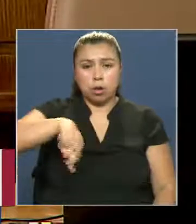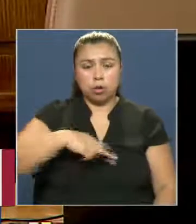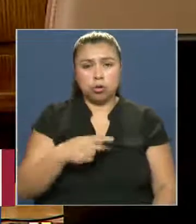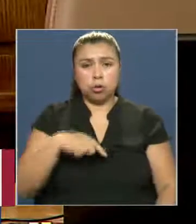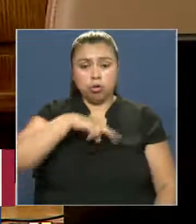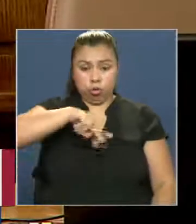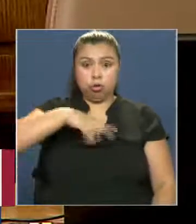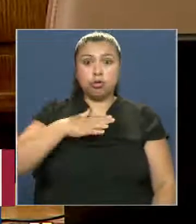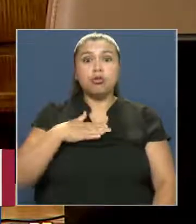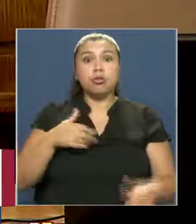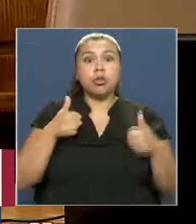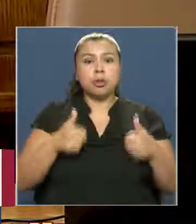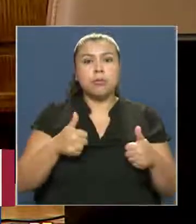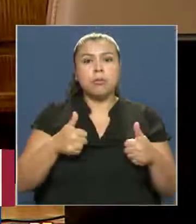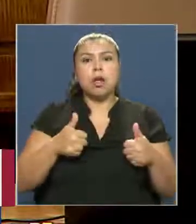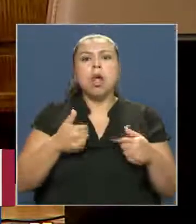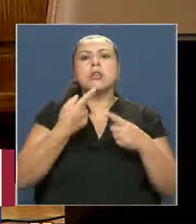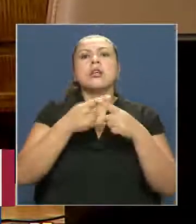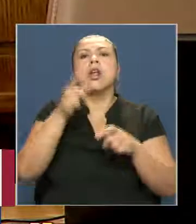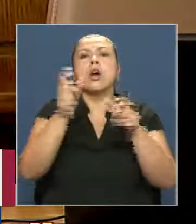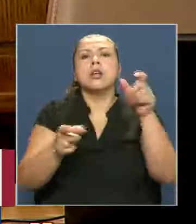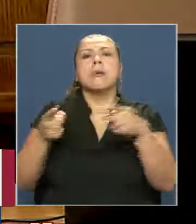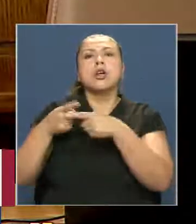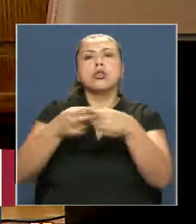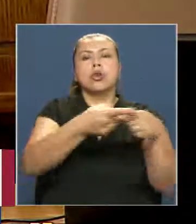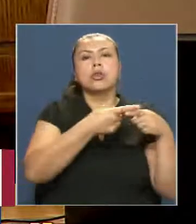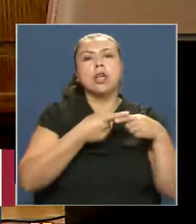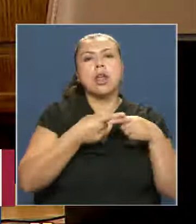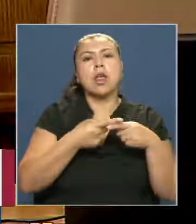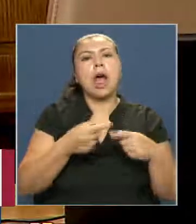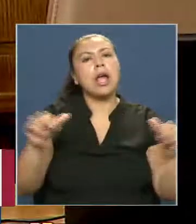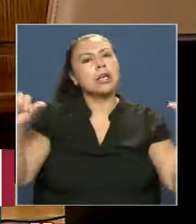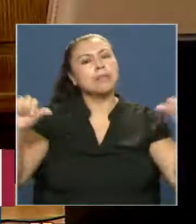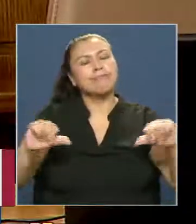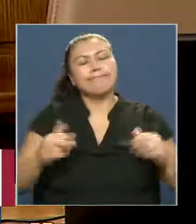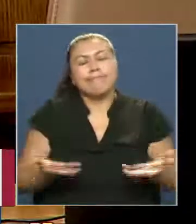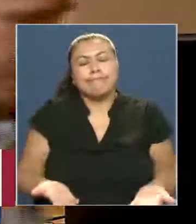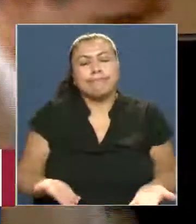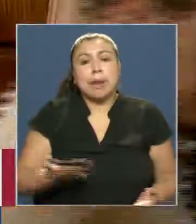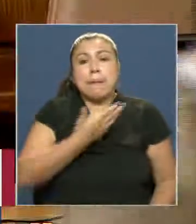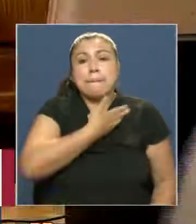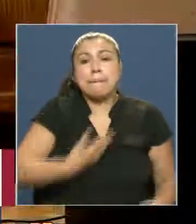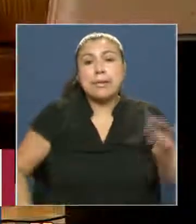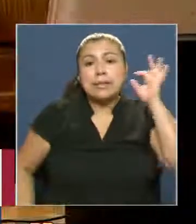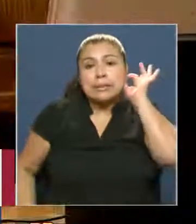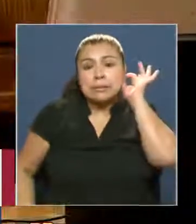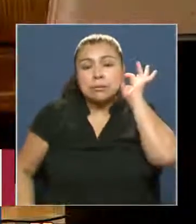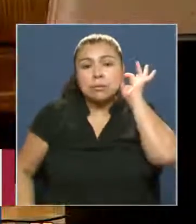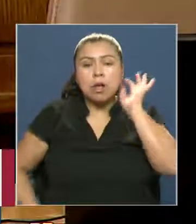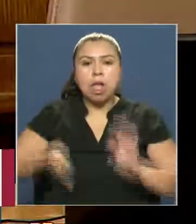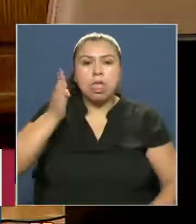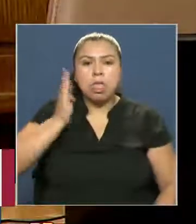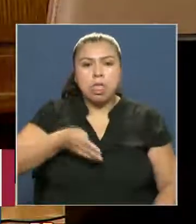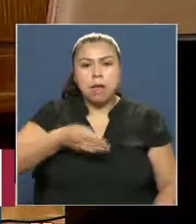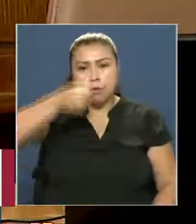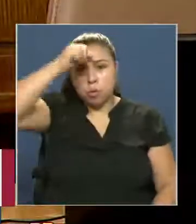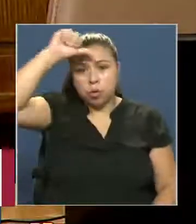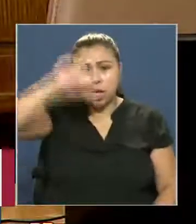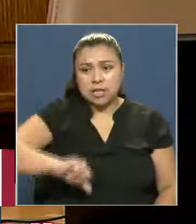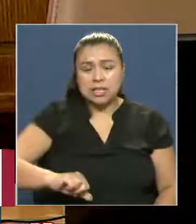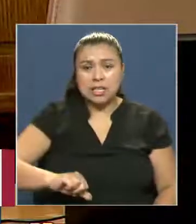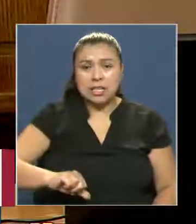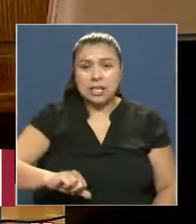bien si el resto de la sociedad está mal. Presidenta, debemos condenar con